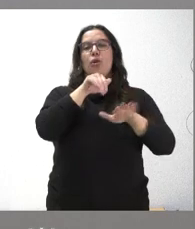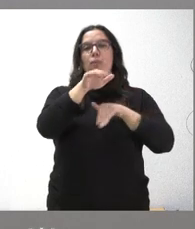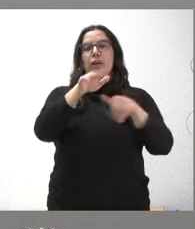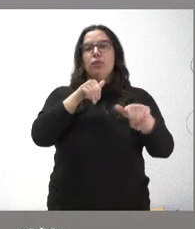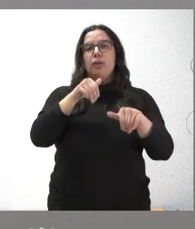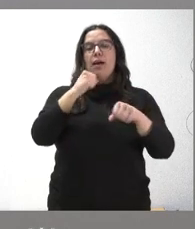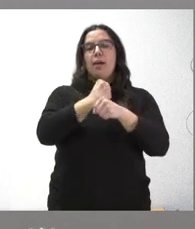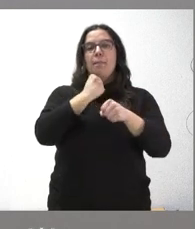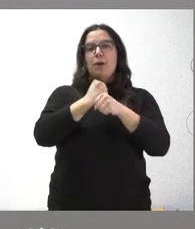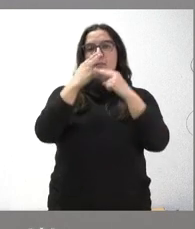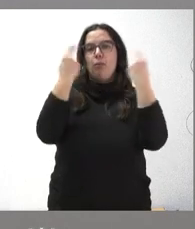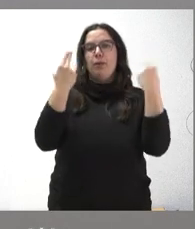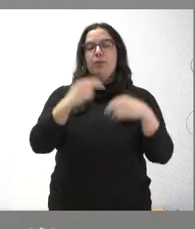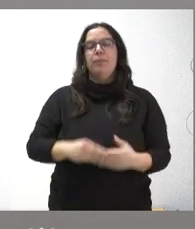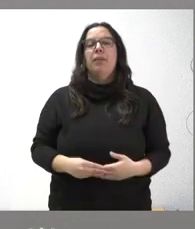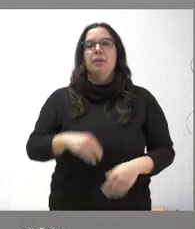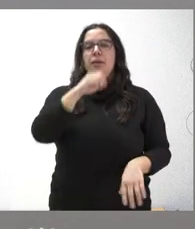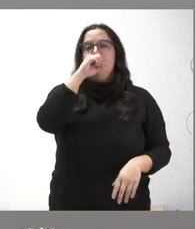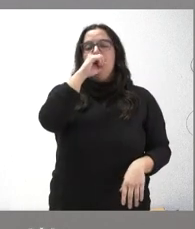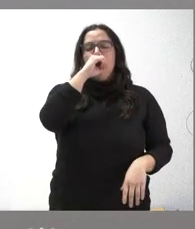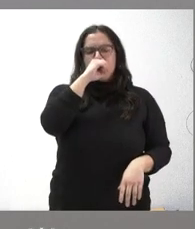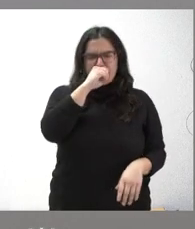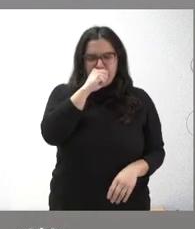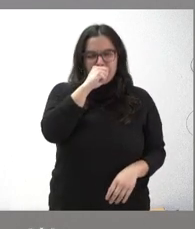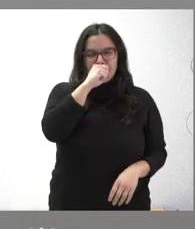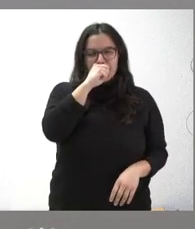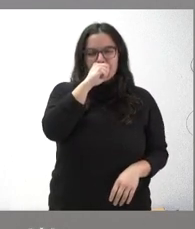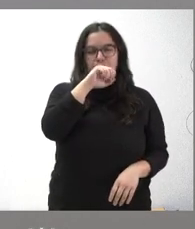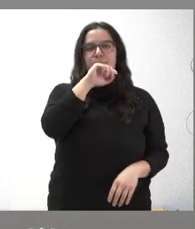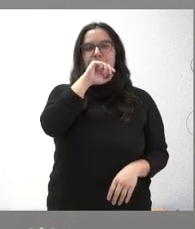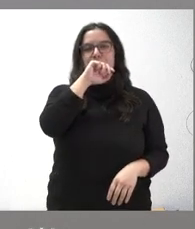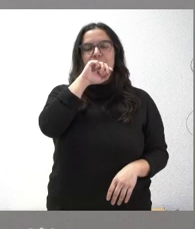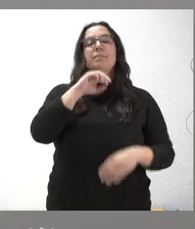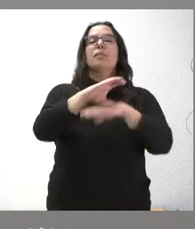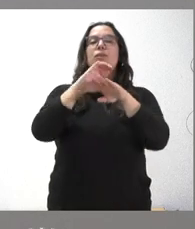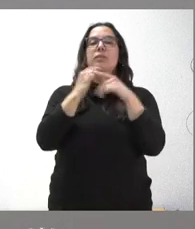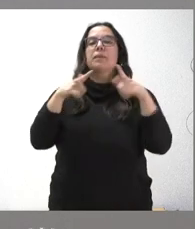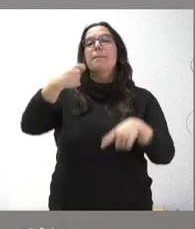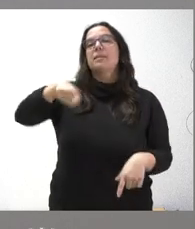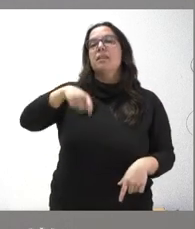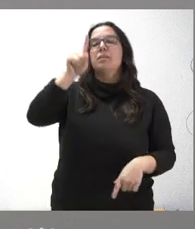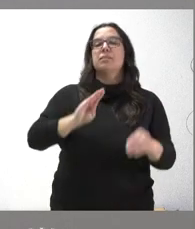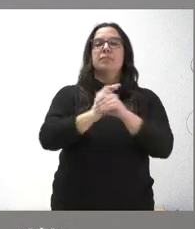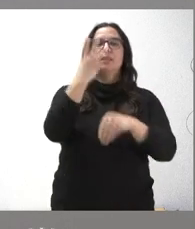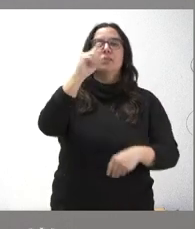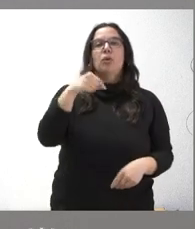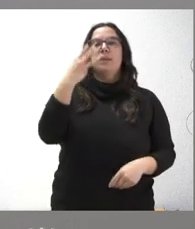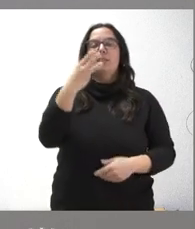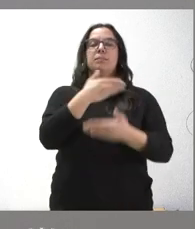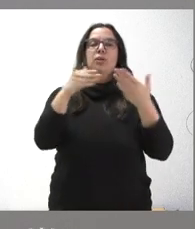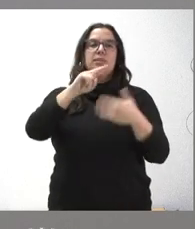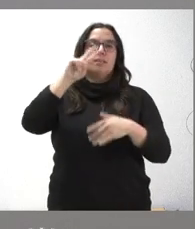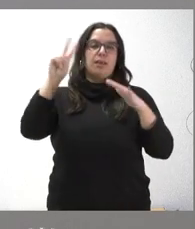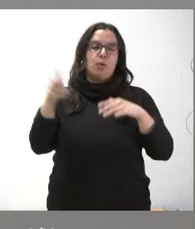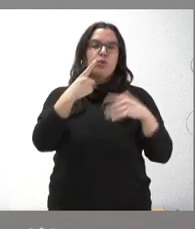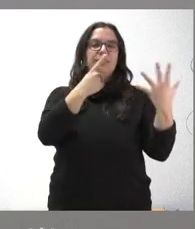empleo público la consejería de Presidencia también concede 3,3 millones de euros a 66 ayuntamientos para subvencionar